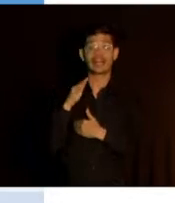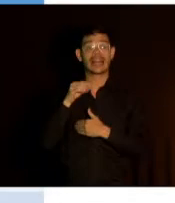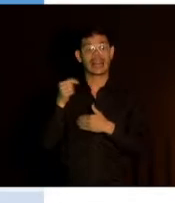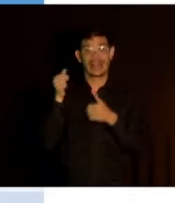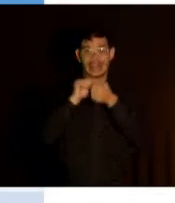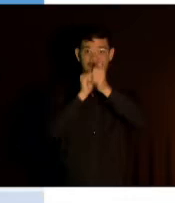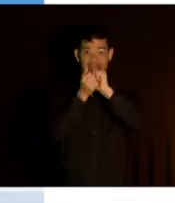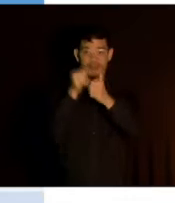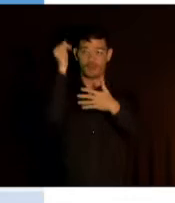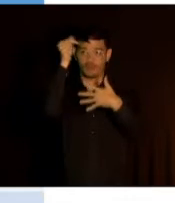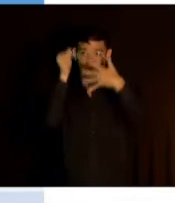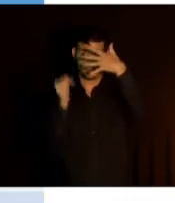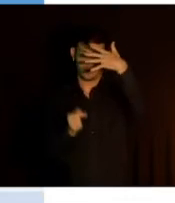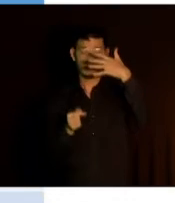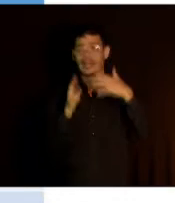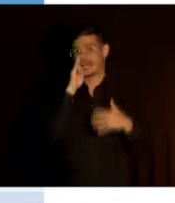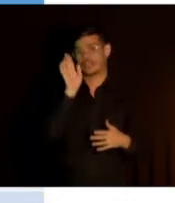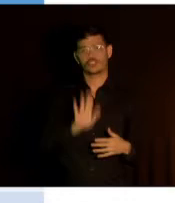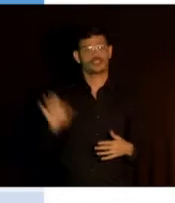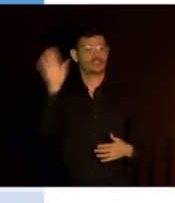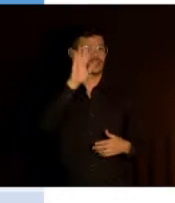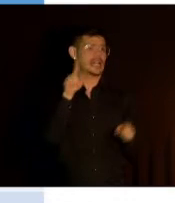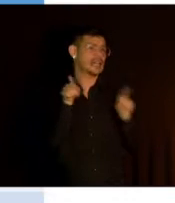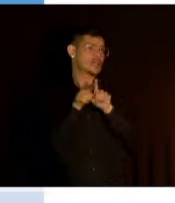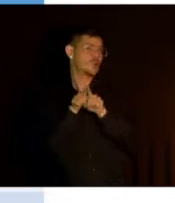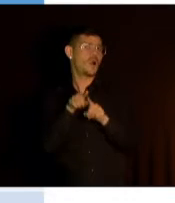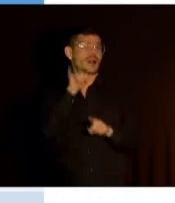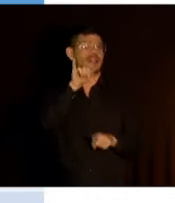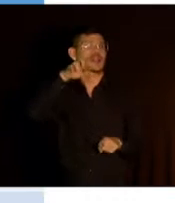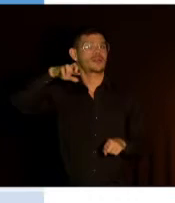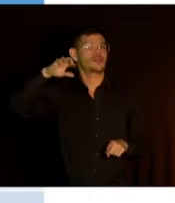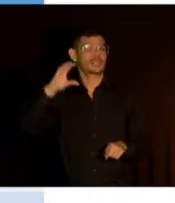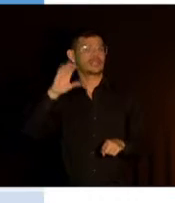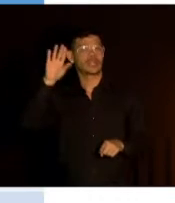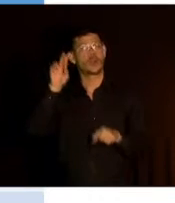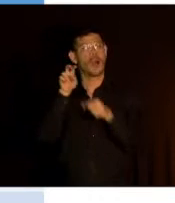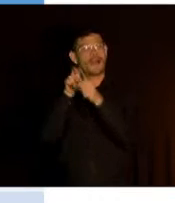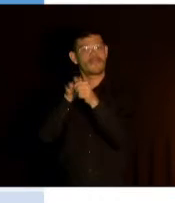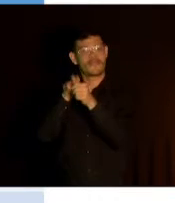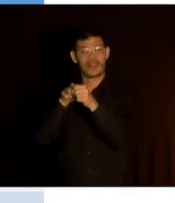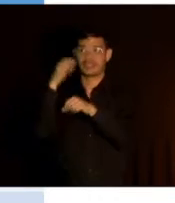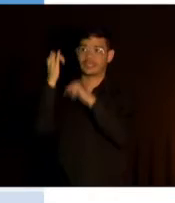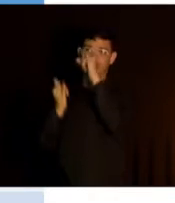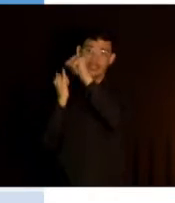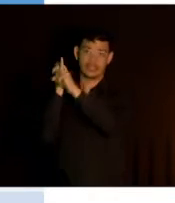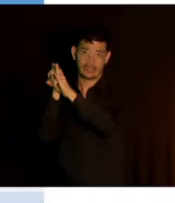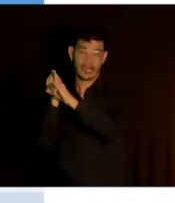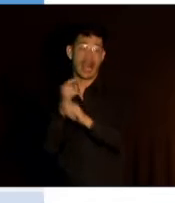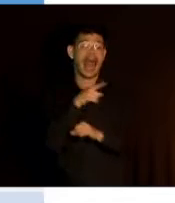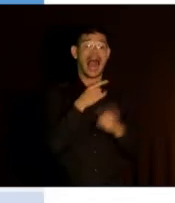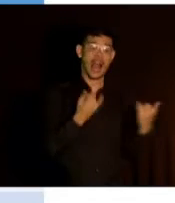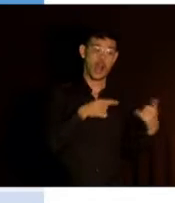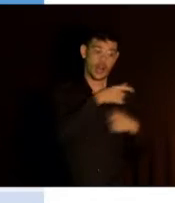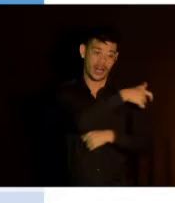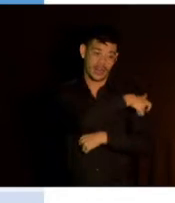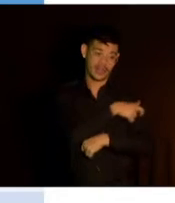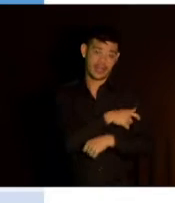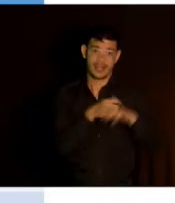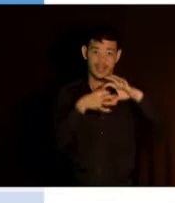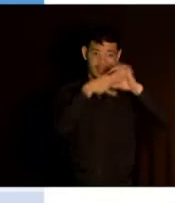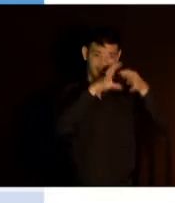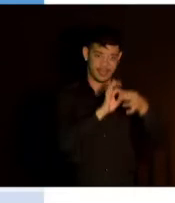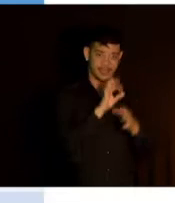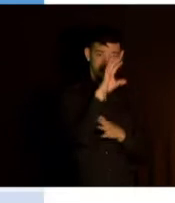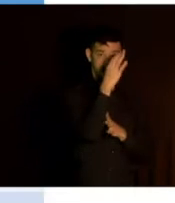¿Sí? Funcionaría como funciona el IPC, que funciona como Federación Internacional. El Comité Paralímpico Colombiano funcionaría como la Federación Nacional